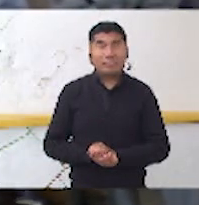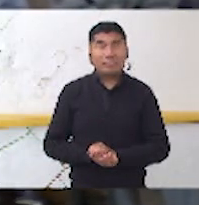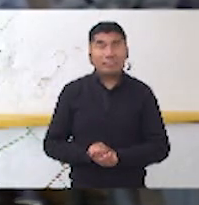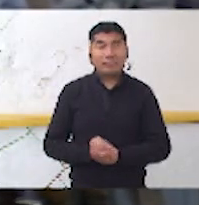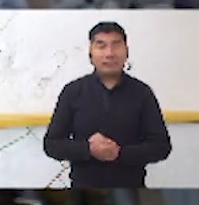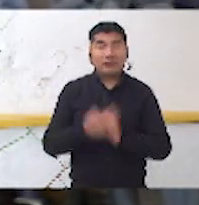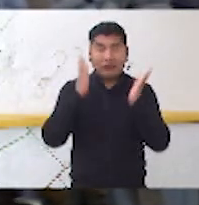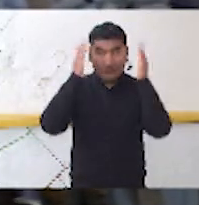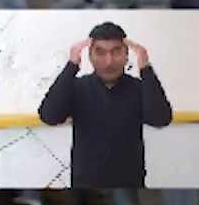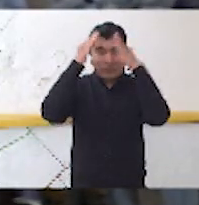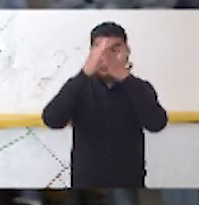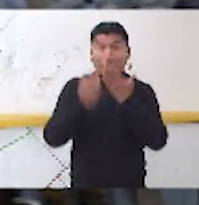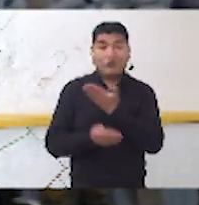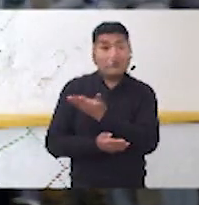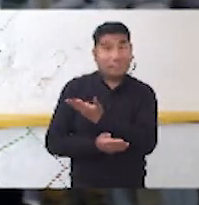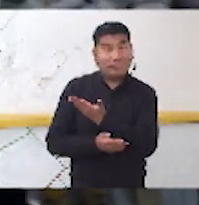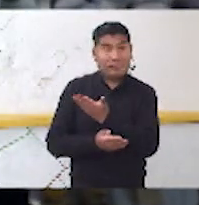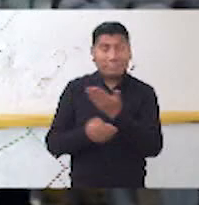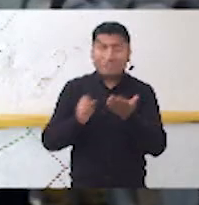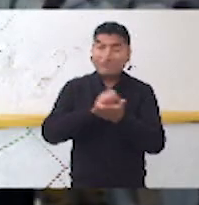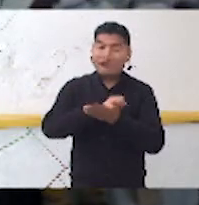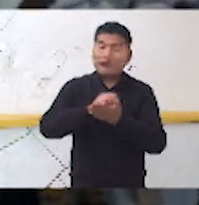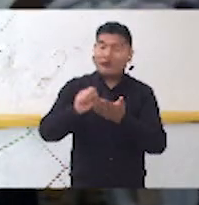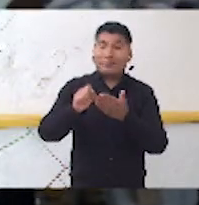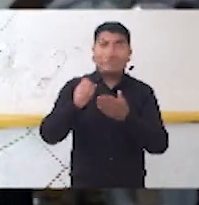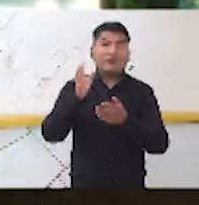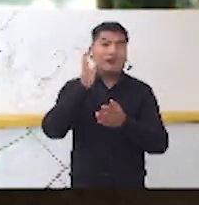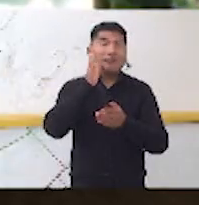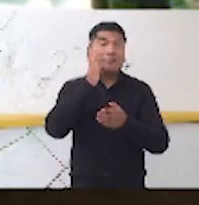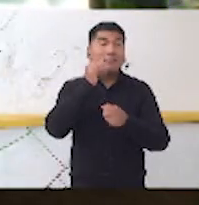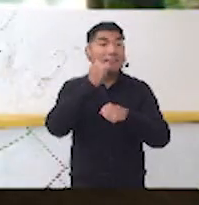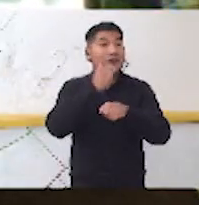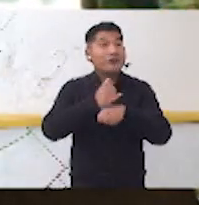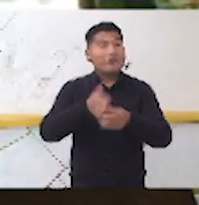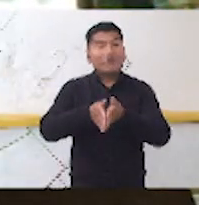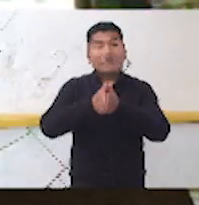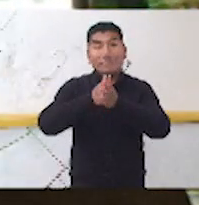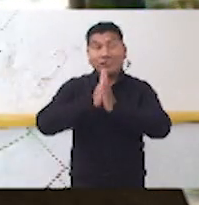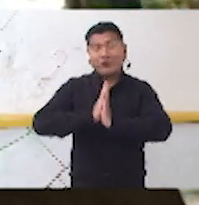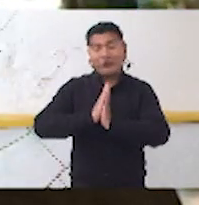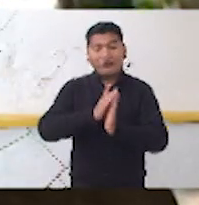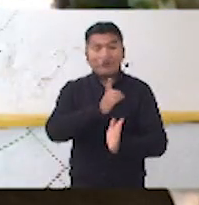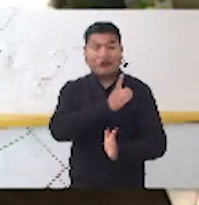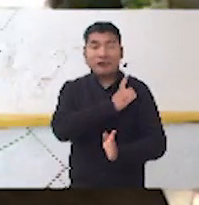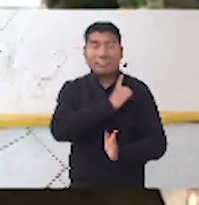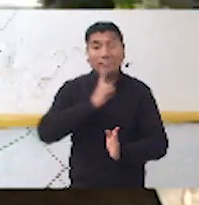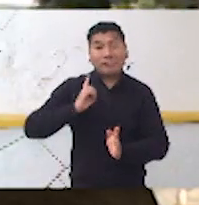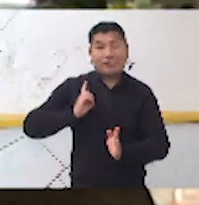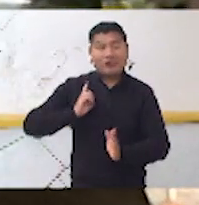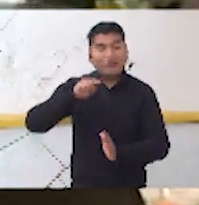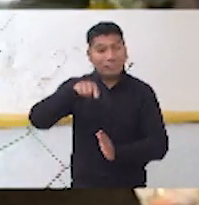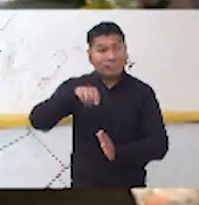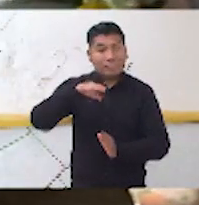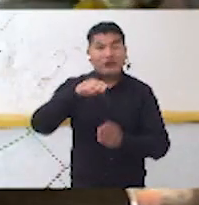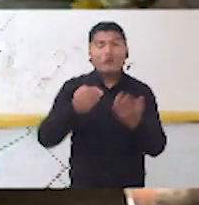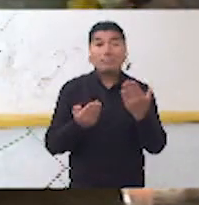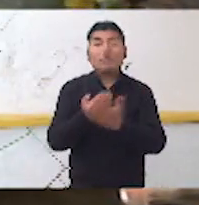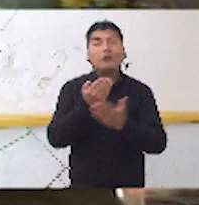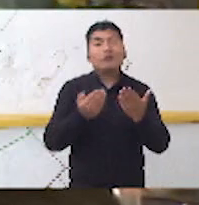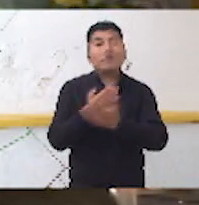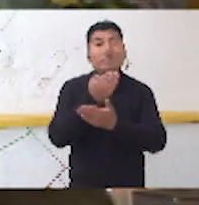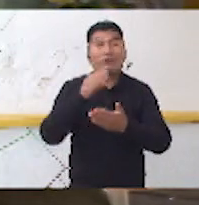Reverendísimo Padre, la Santa Madre Iglesia pide que ordenes diáconos a estos hermanos